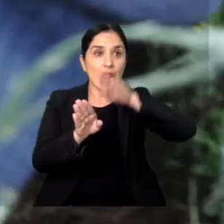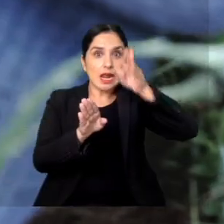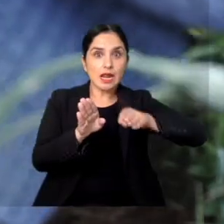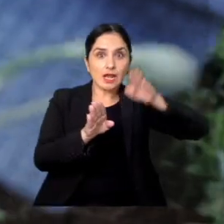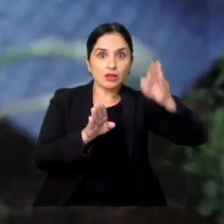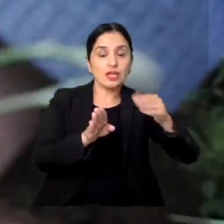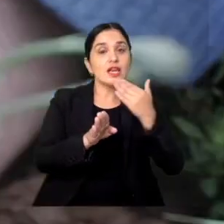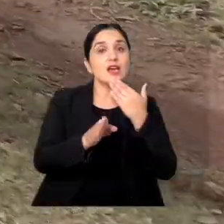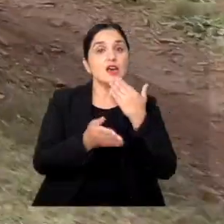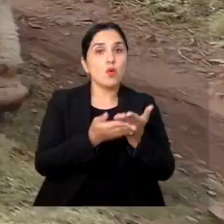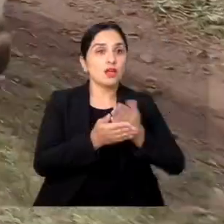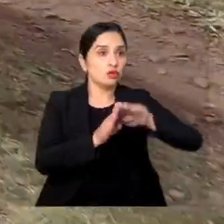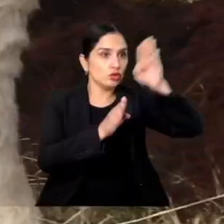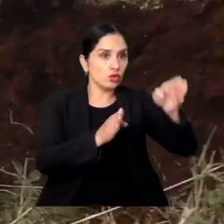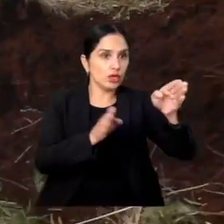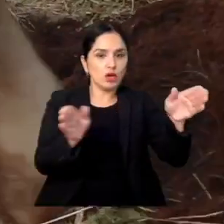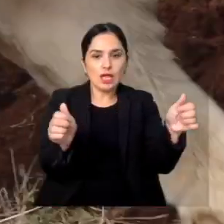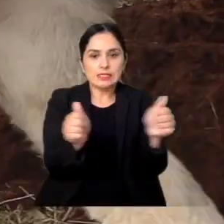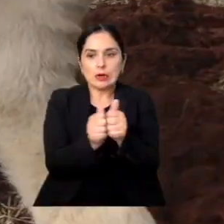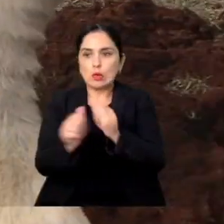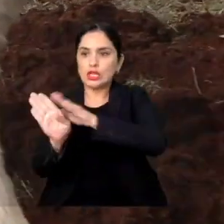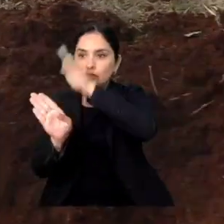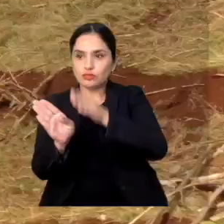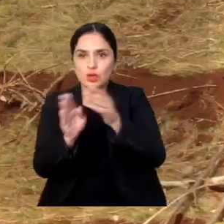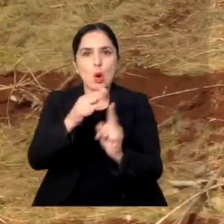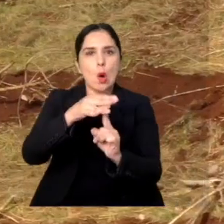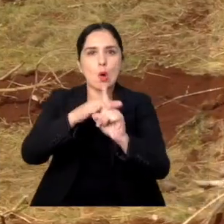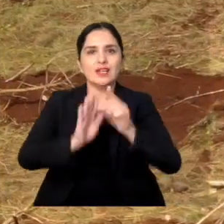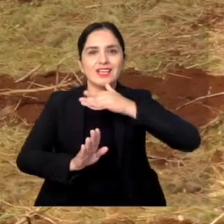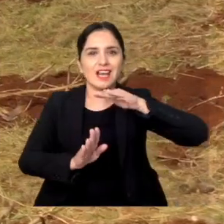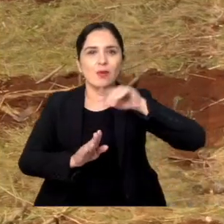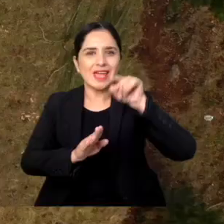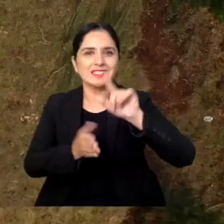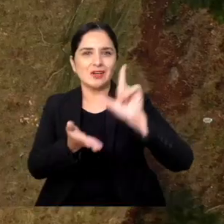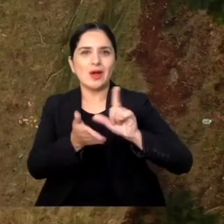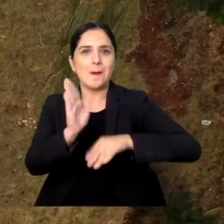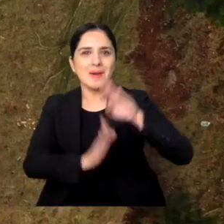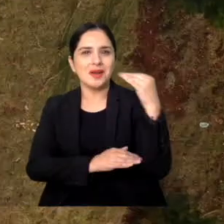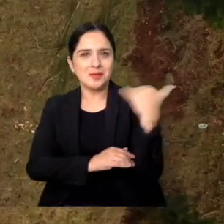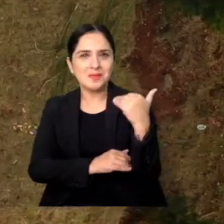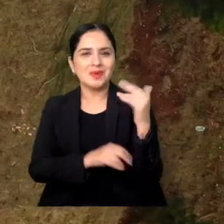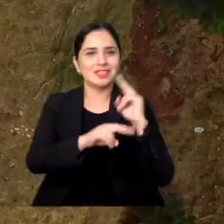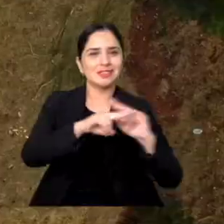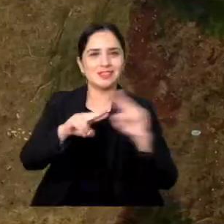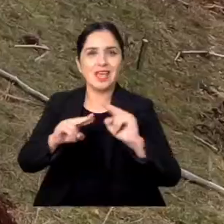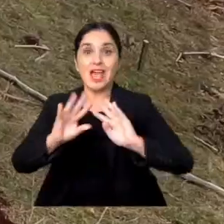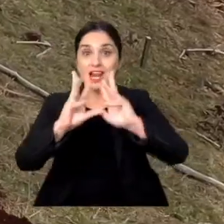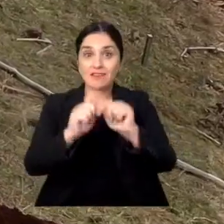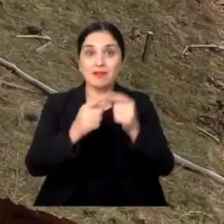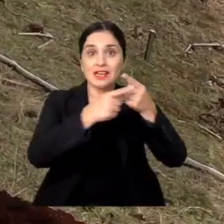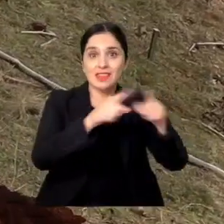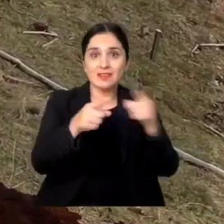de Nahuel Huta y cada vez que un cerro se junta con otro cerro emerge agua. Esos son los lugares que más nos importa a nosotros restaurar. Las familias